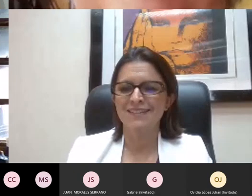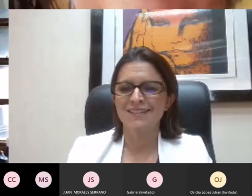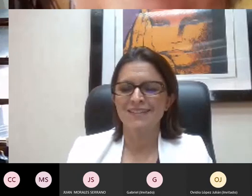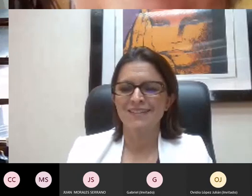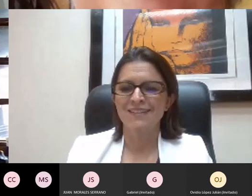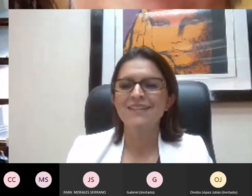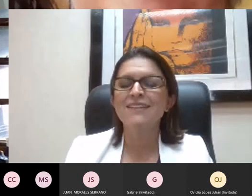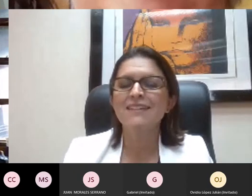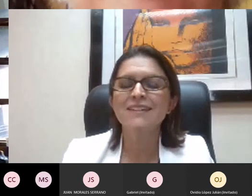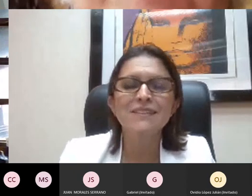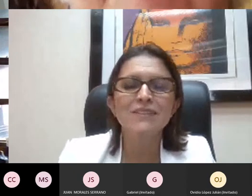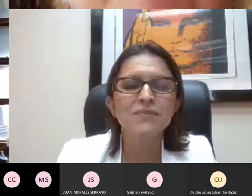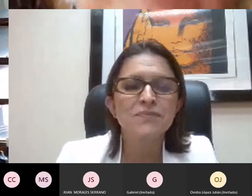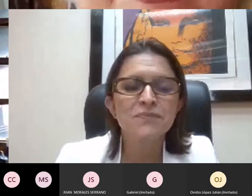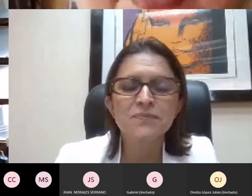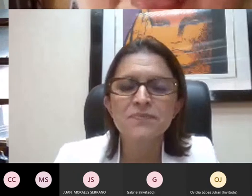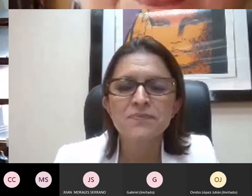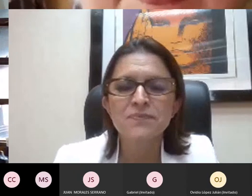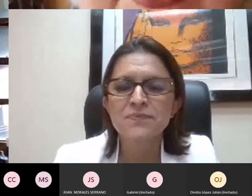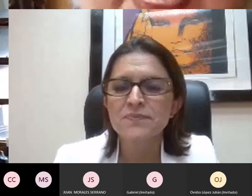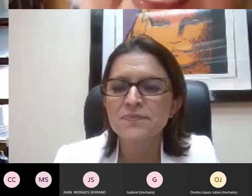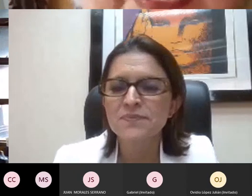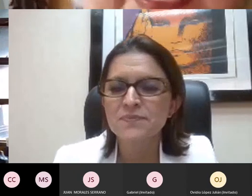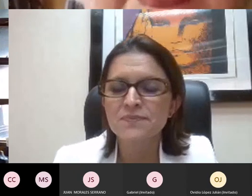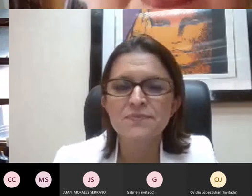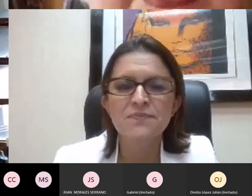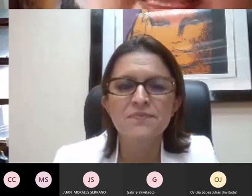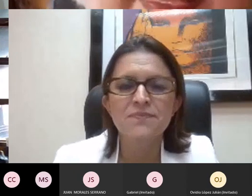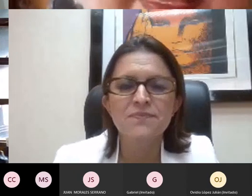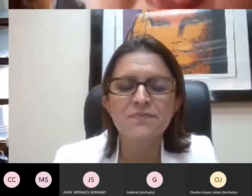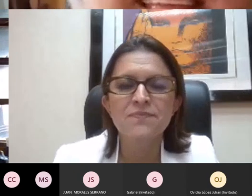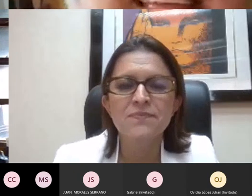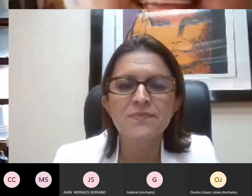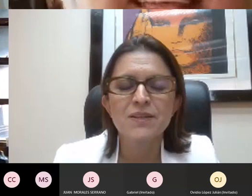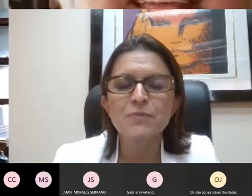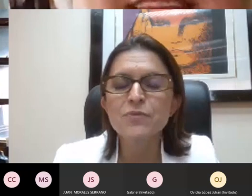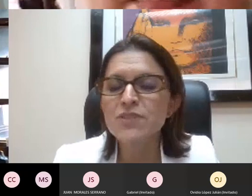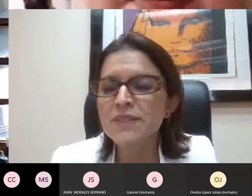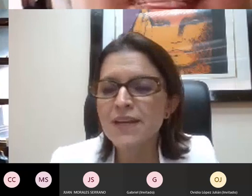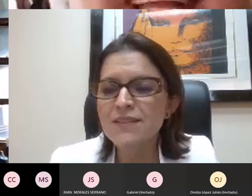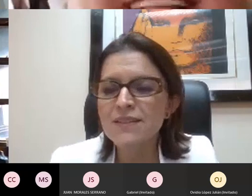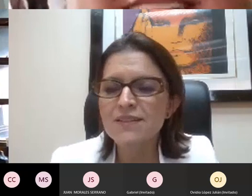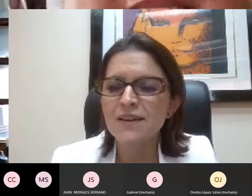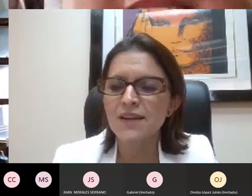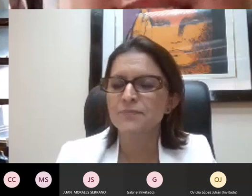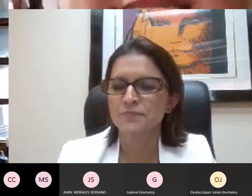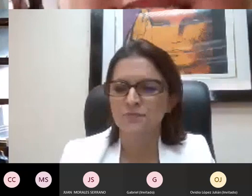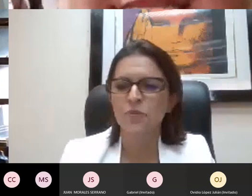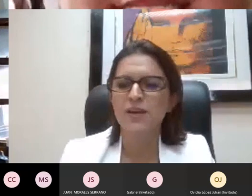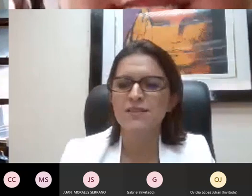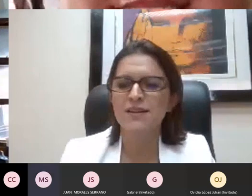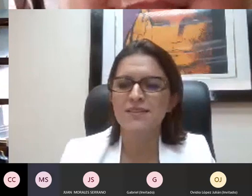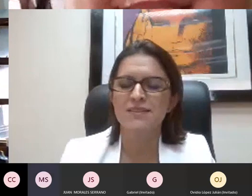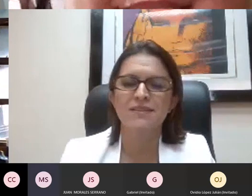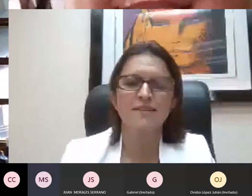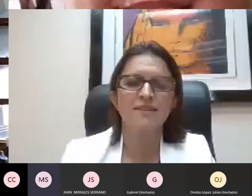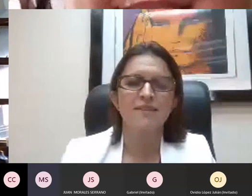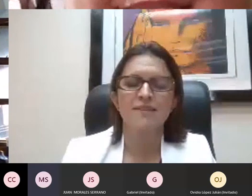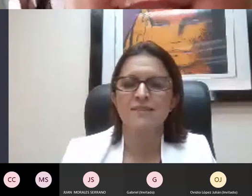listo muchísimas gracias a todos y todas y ya damos por terminada la sesión buenas tardes muchísimas gracias gracias